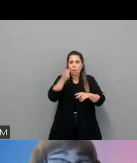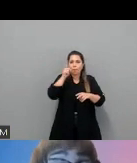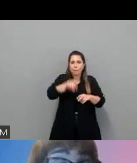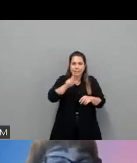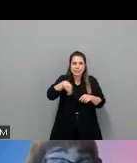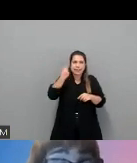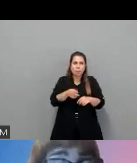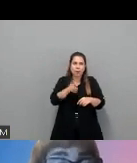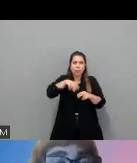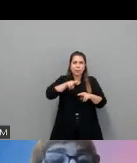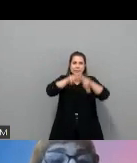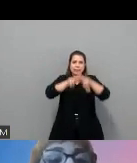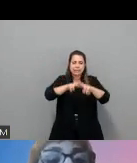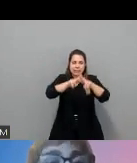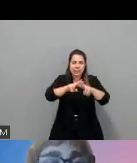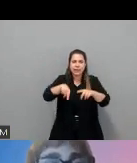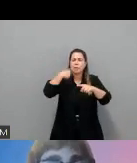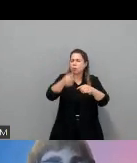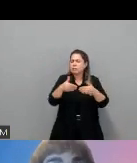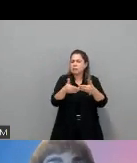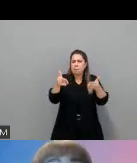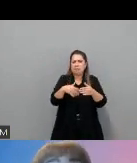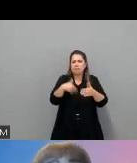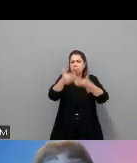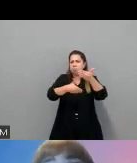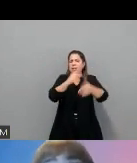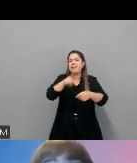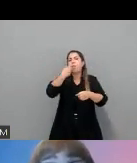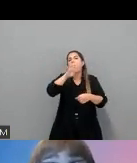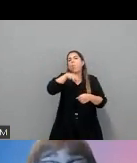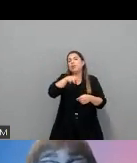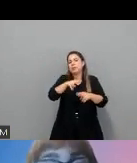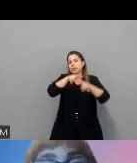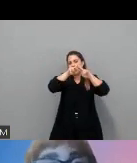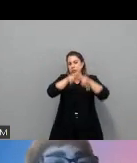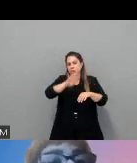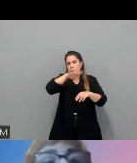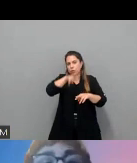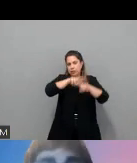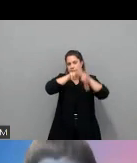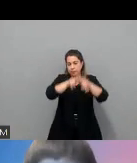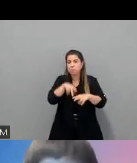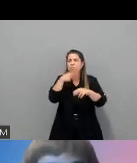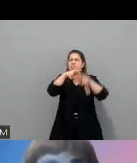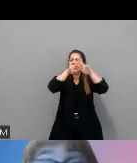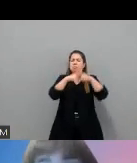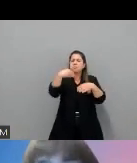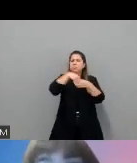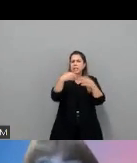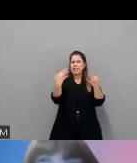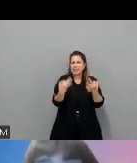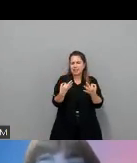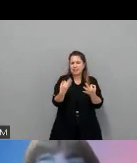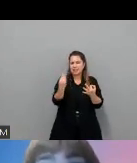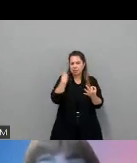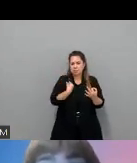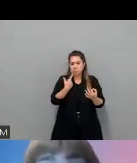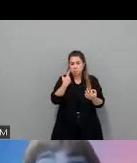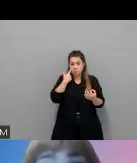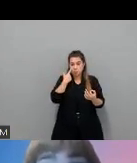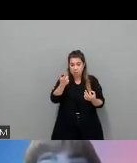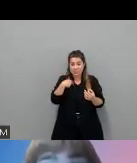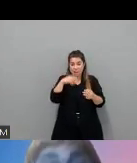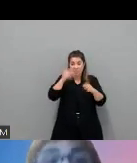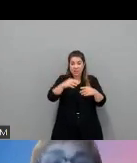una vez pasamos estas dos iniciales, luego ya es cada 4 meses. ¿Y qué tienen en cuenta en esas revisiones? Pues básicamente, y veis cómo, entonces la clave